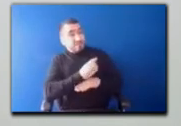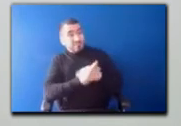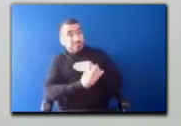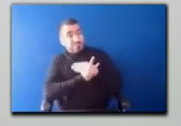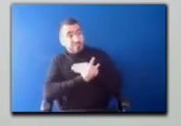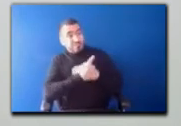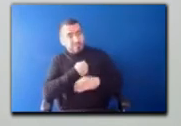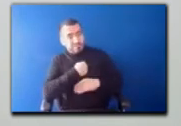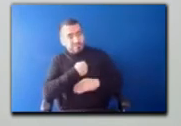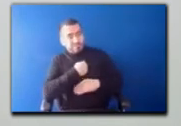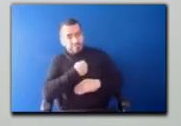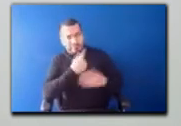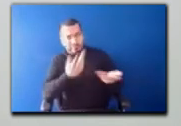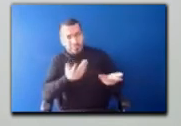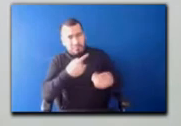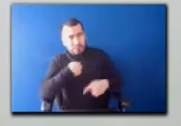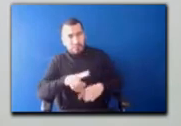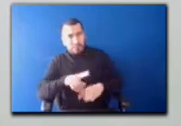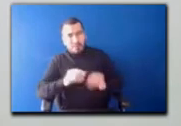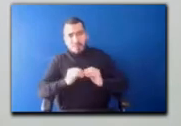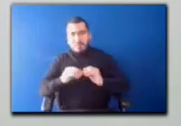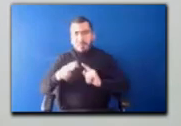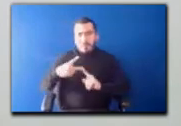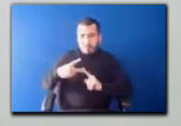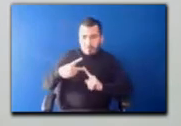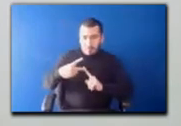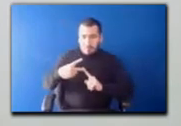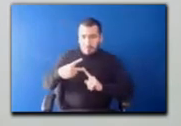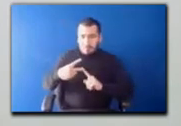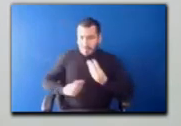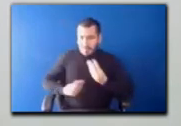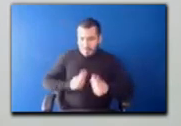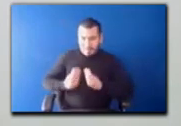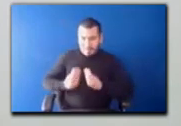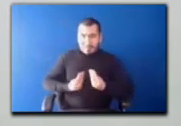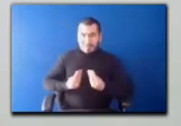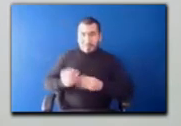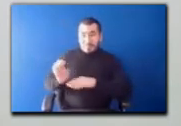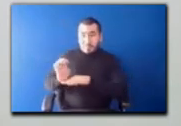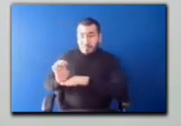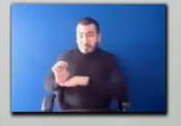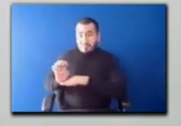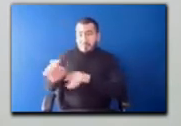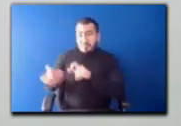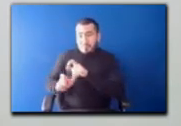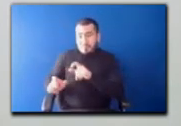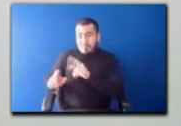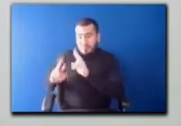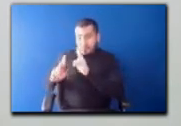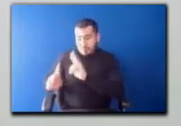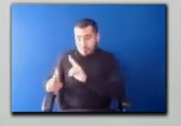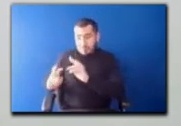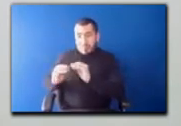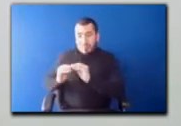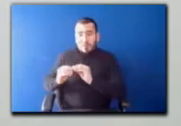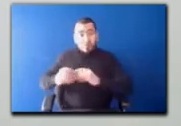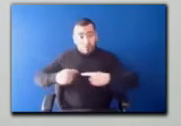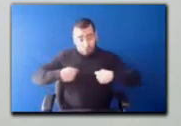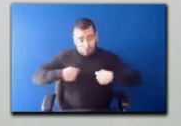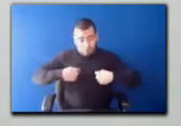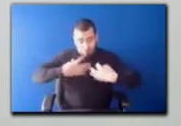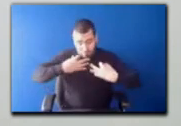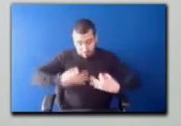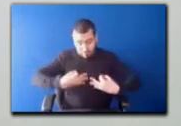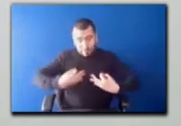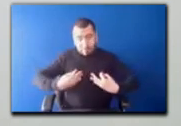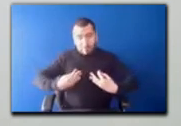Segundo, hacen suplantaciones de entidades, de personas reconocidas para decir, yo intercedo para ayudarle a